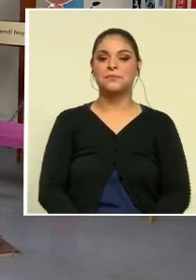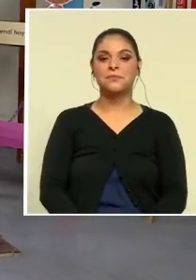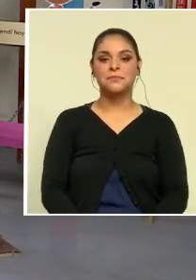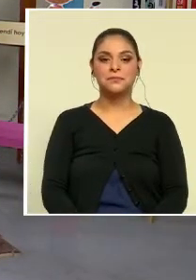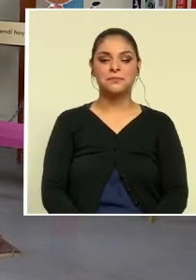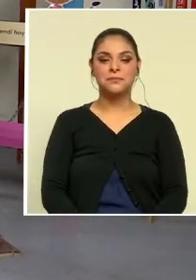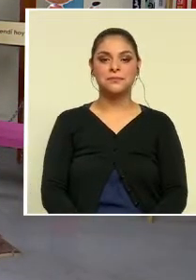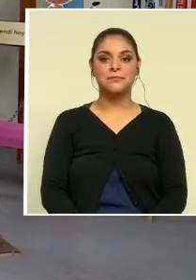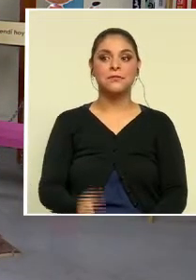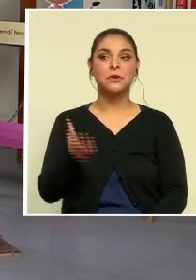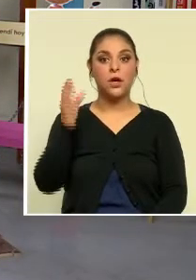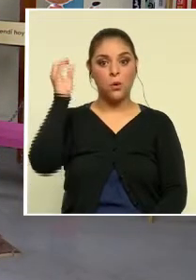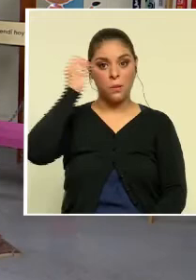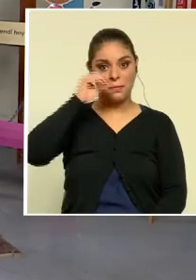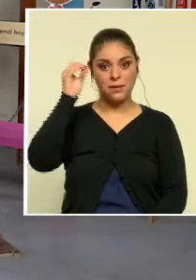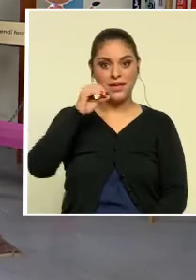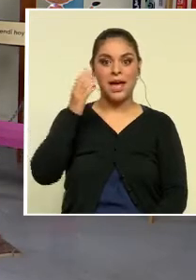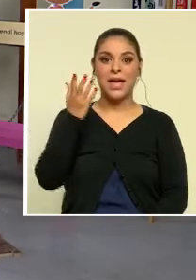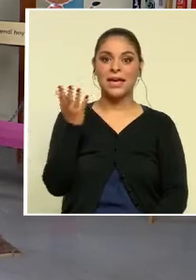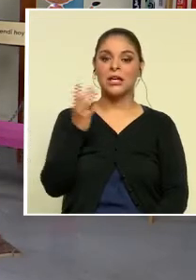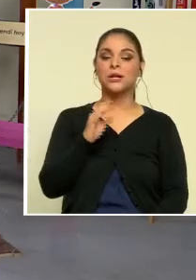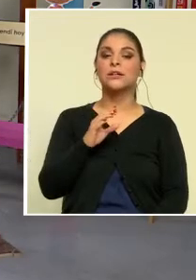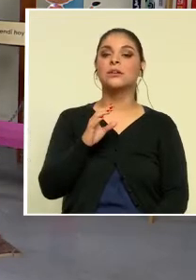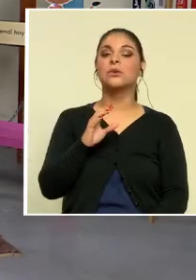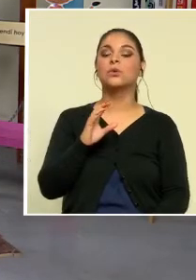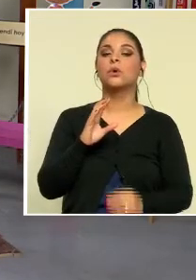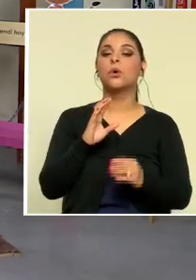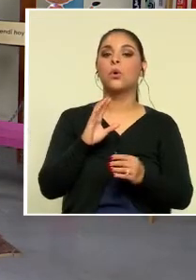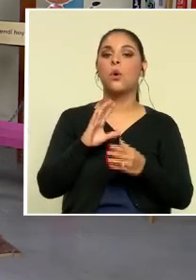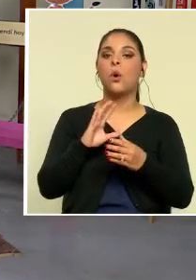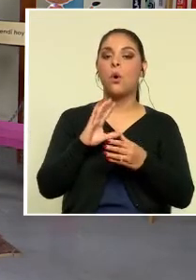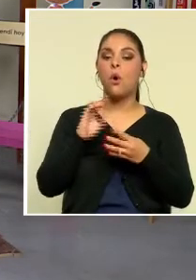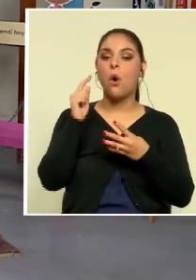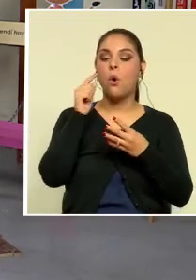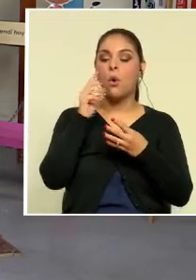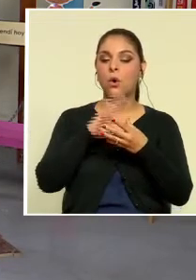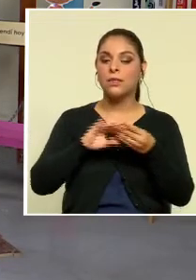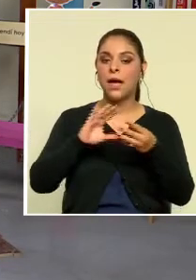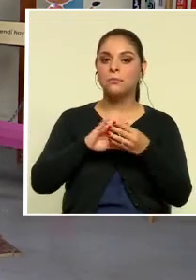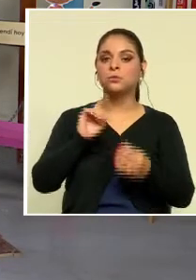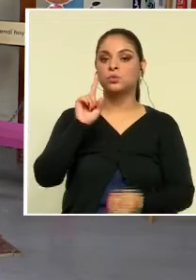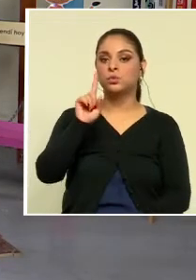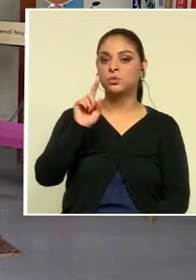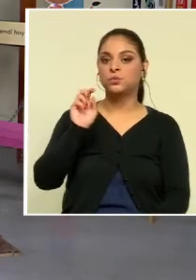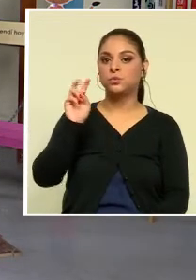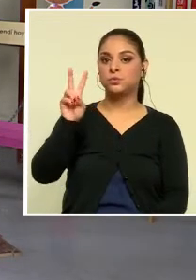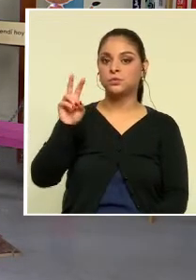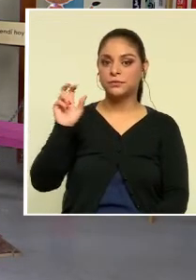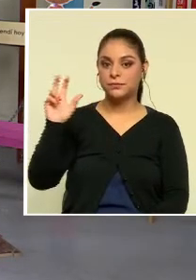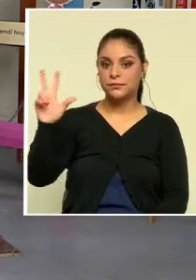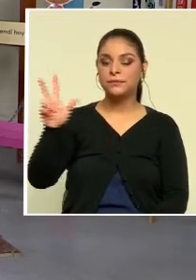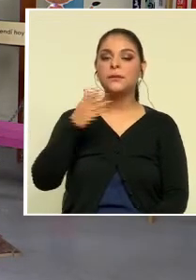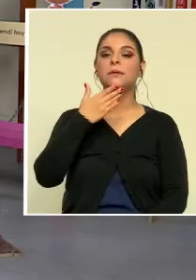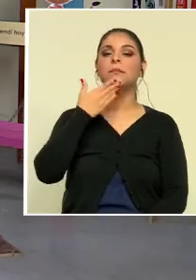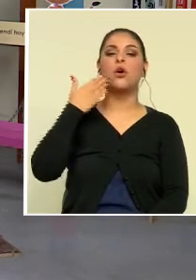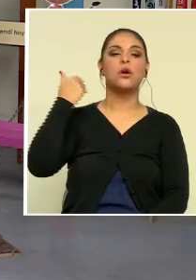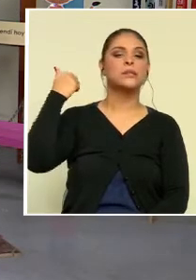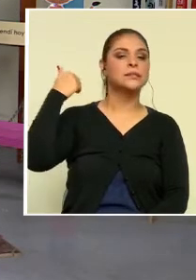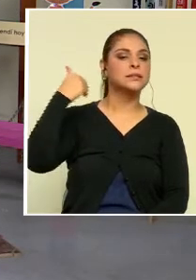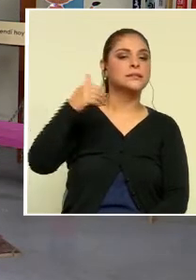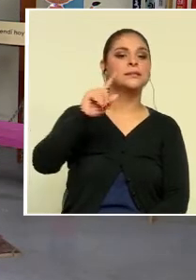qué te parece si a la cuenta de tres le decimos a la mosquita que tiene que irse y